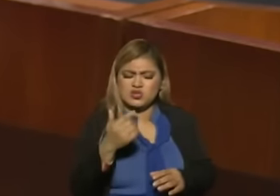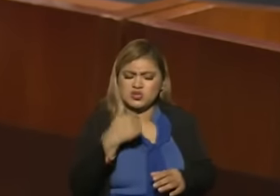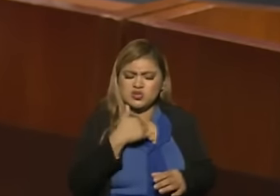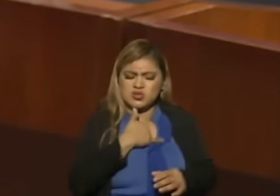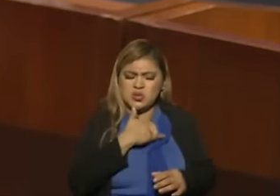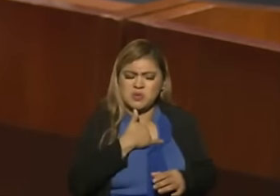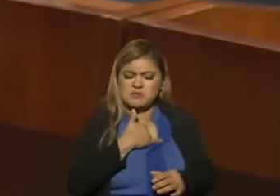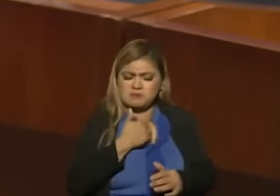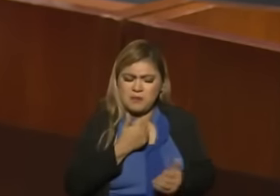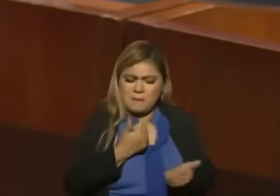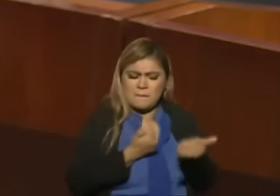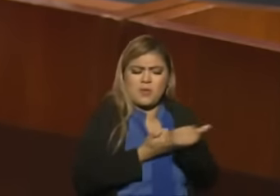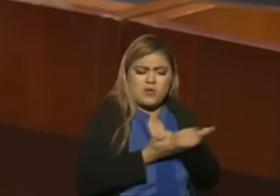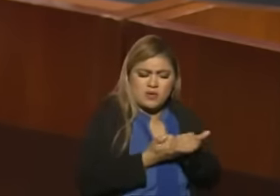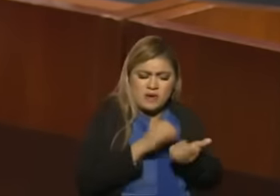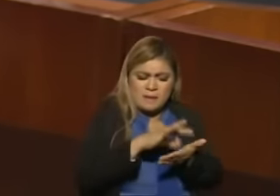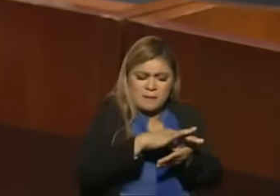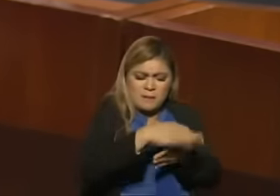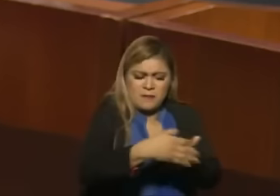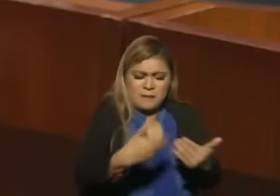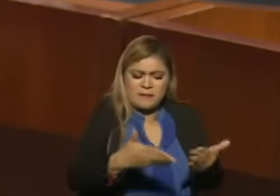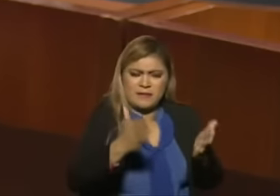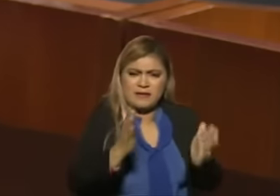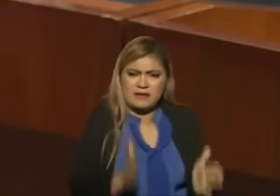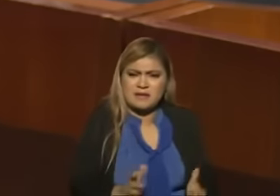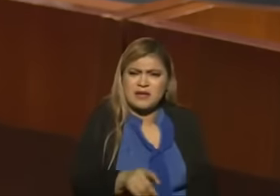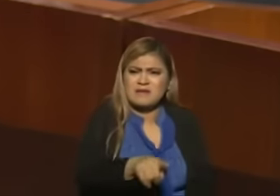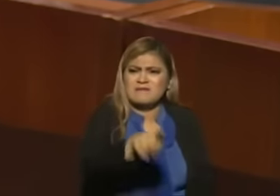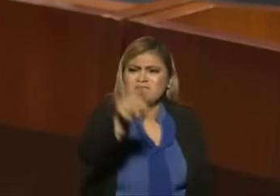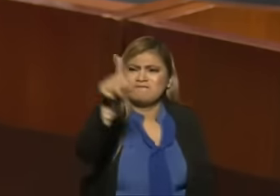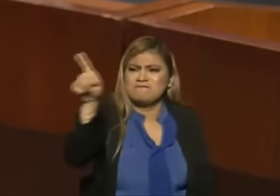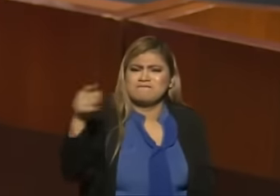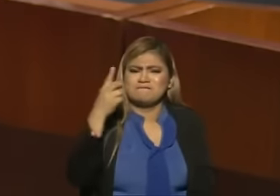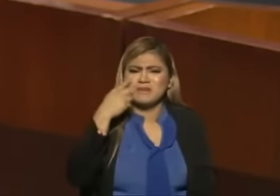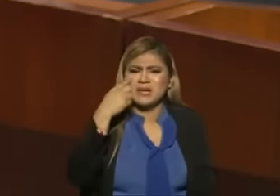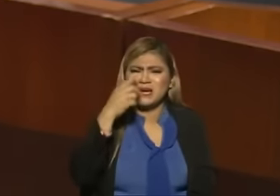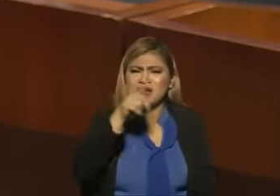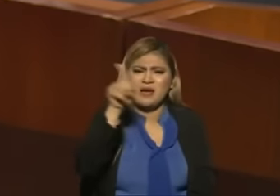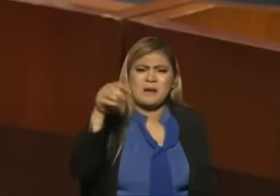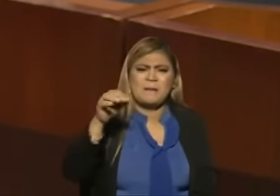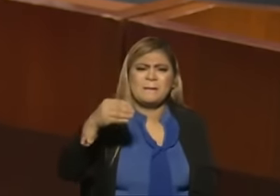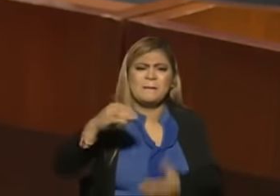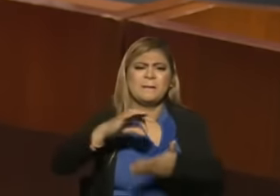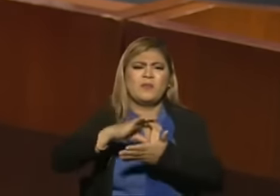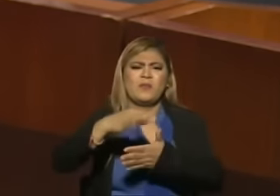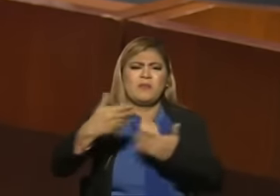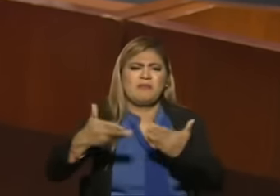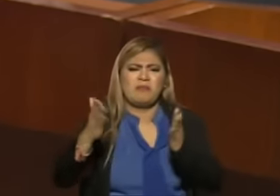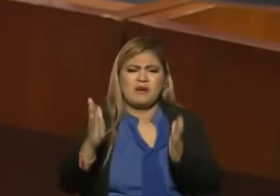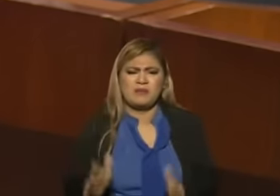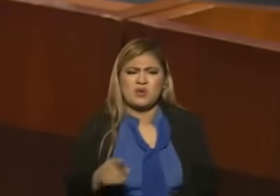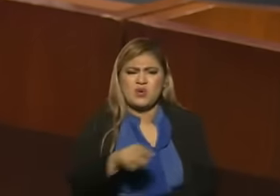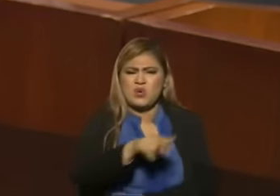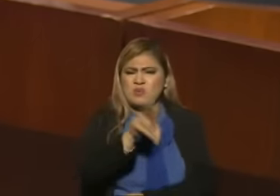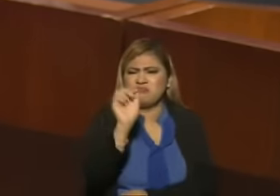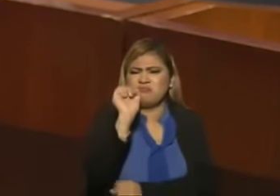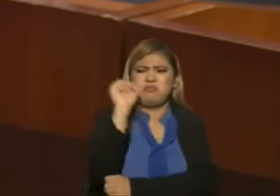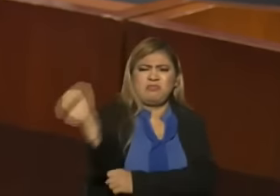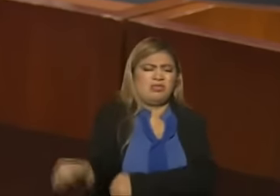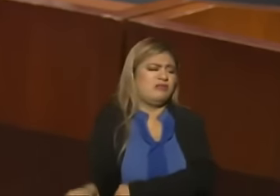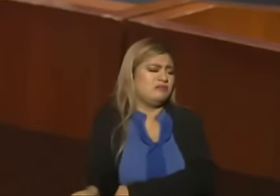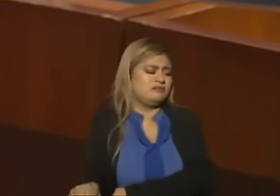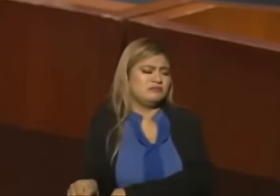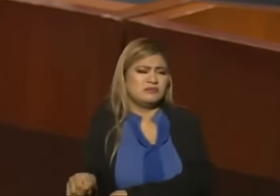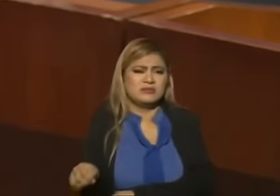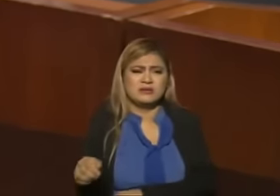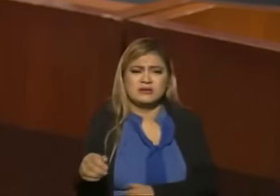está siendo reprimido allá afuera y que ha sido ignorado en una discusión